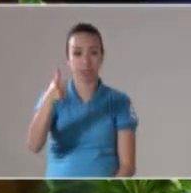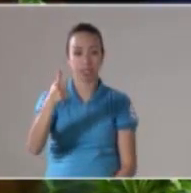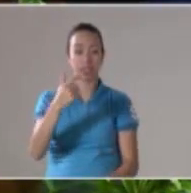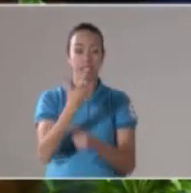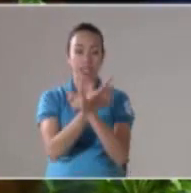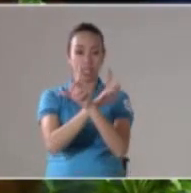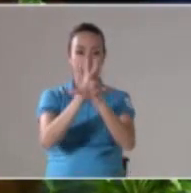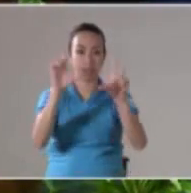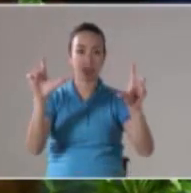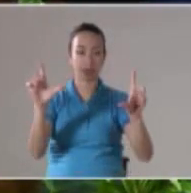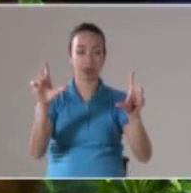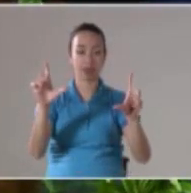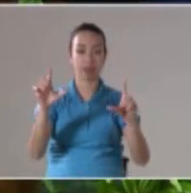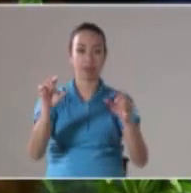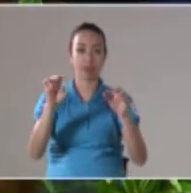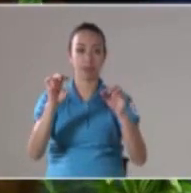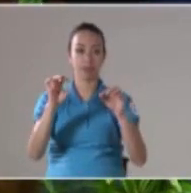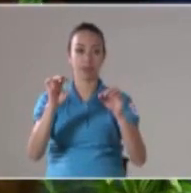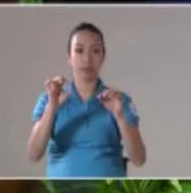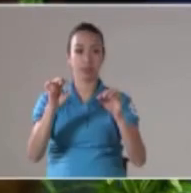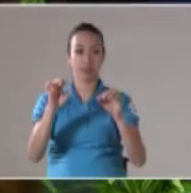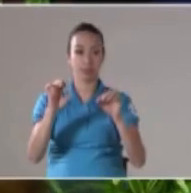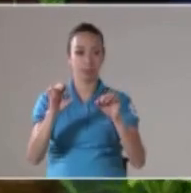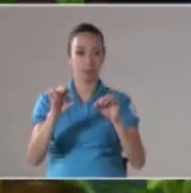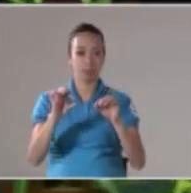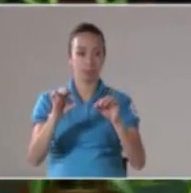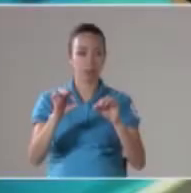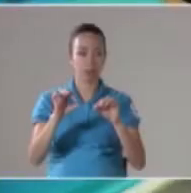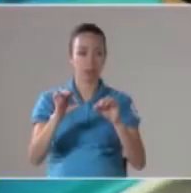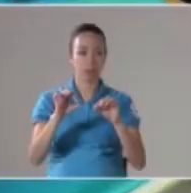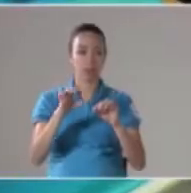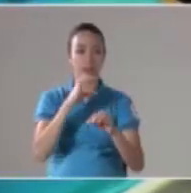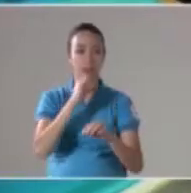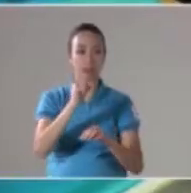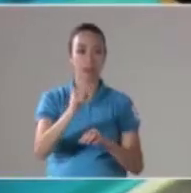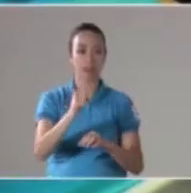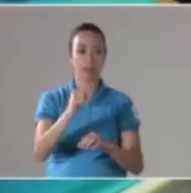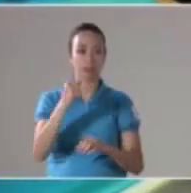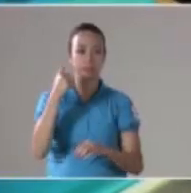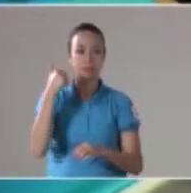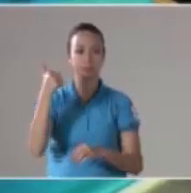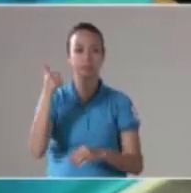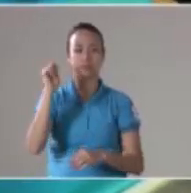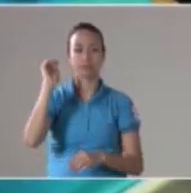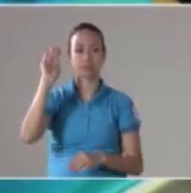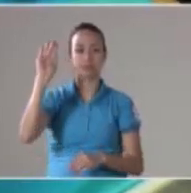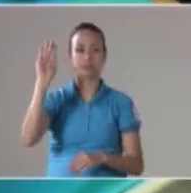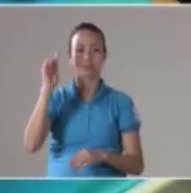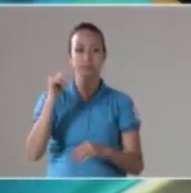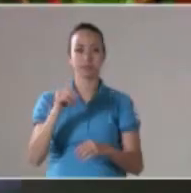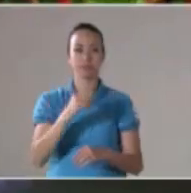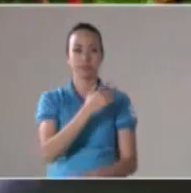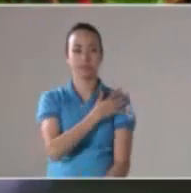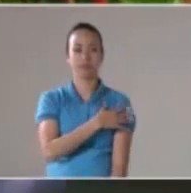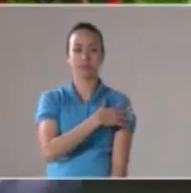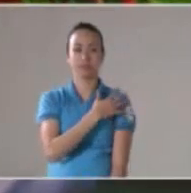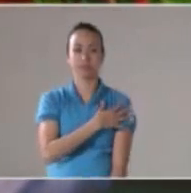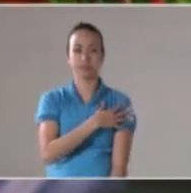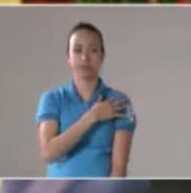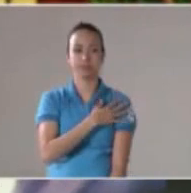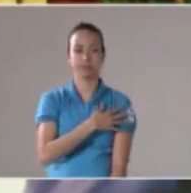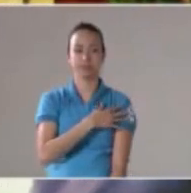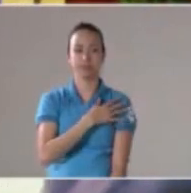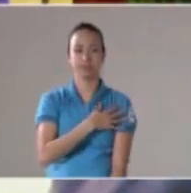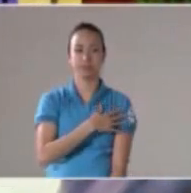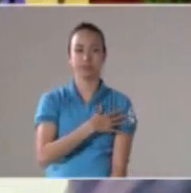líbrame, pues en buena, es buena tu misericordia. Fíjese bien, por amor a su